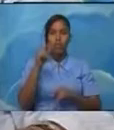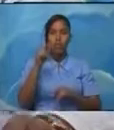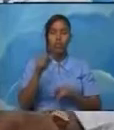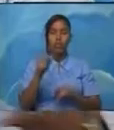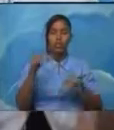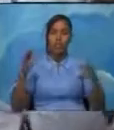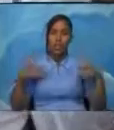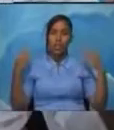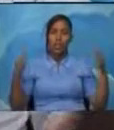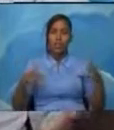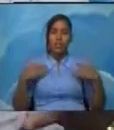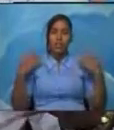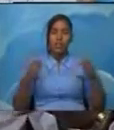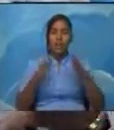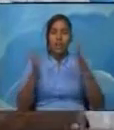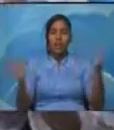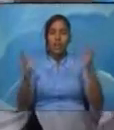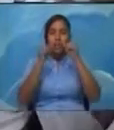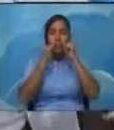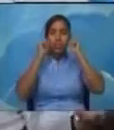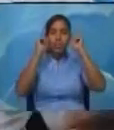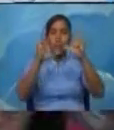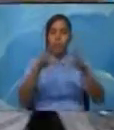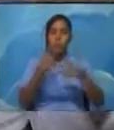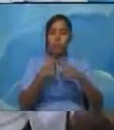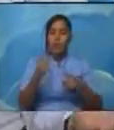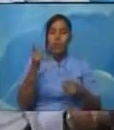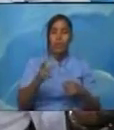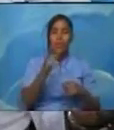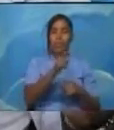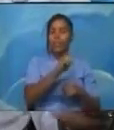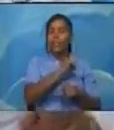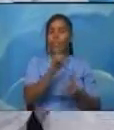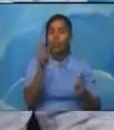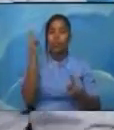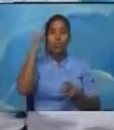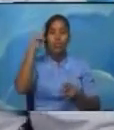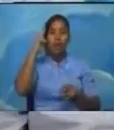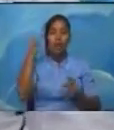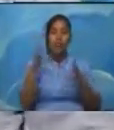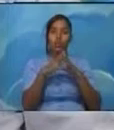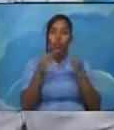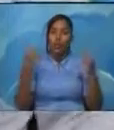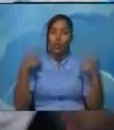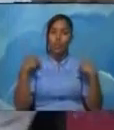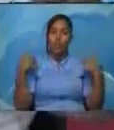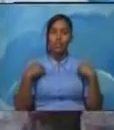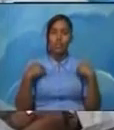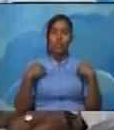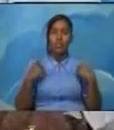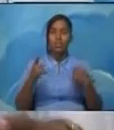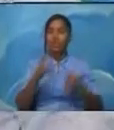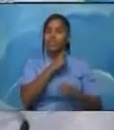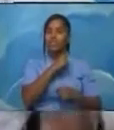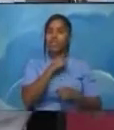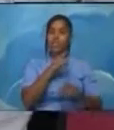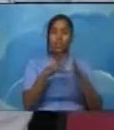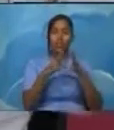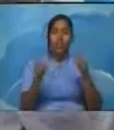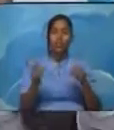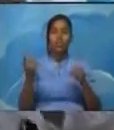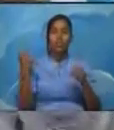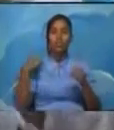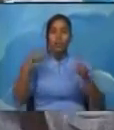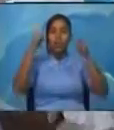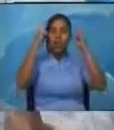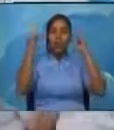piso aquí de granito, de esta gran bendición. Pero hay gente que no sabe, no concientiza. Viene y daña las butacas, daña las cosas. Hermano,